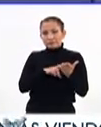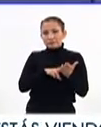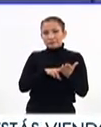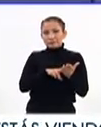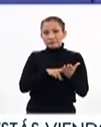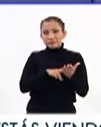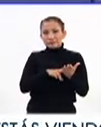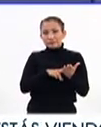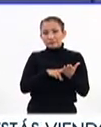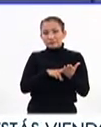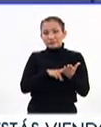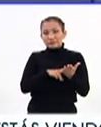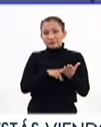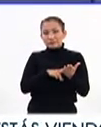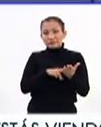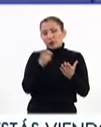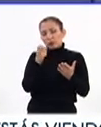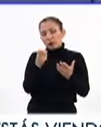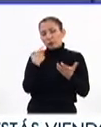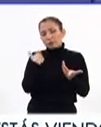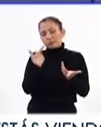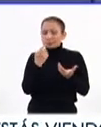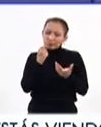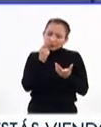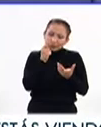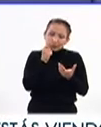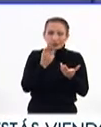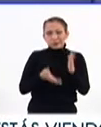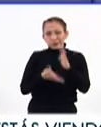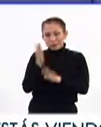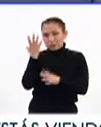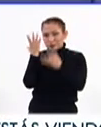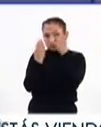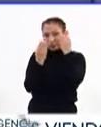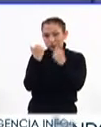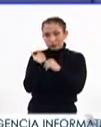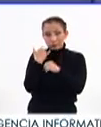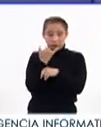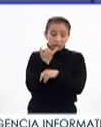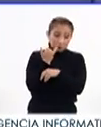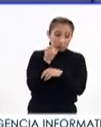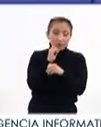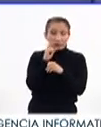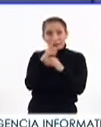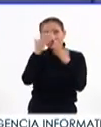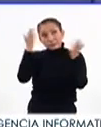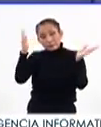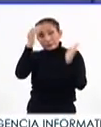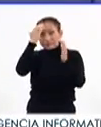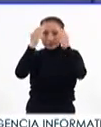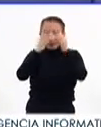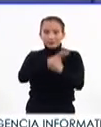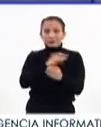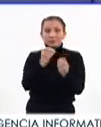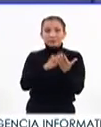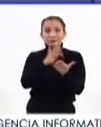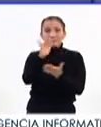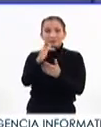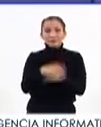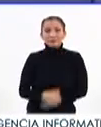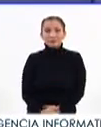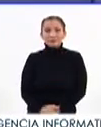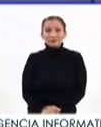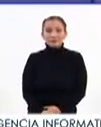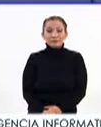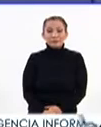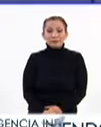pena tomar este tipo de circunstancias para aprender mejor, no solo el idioma, sino ampliar los conocimientos en general. Muchísimas gracias por estar con